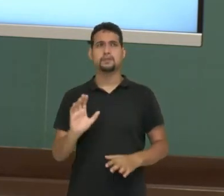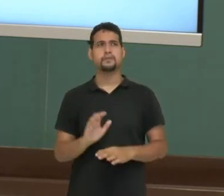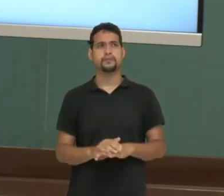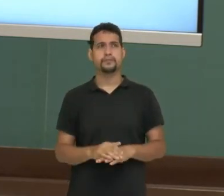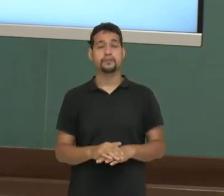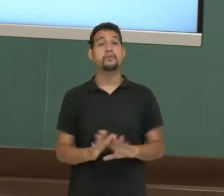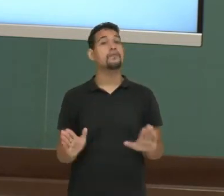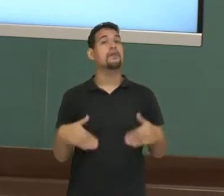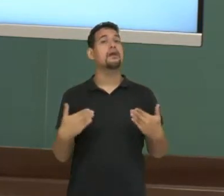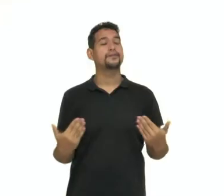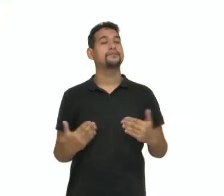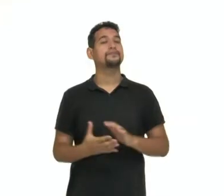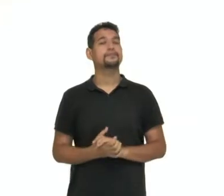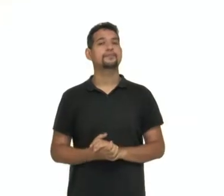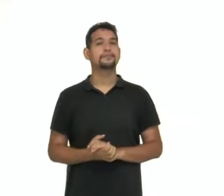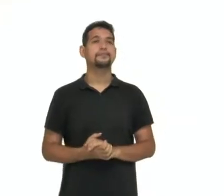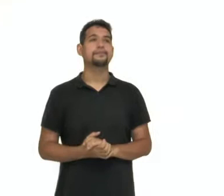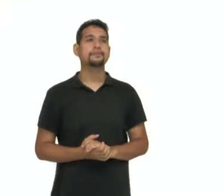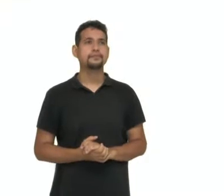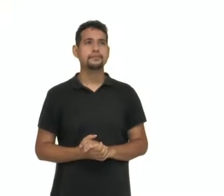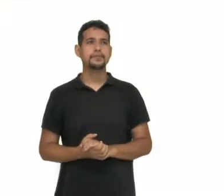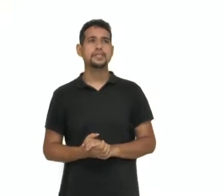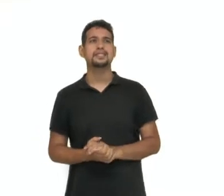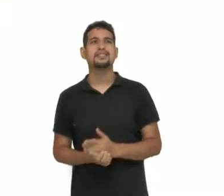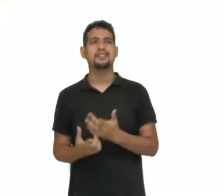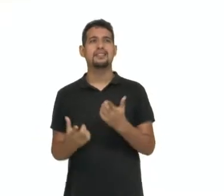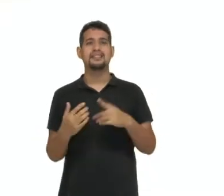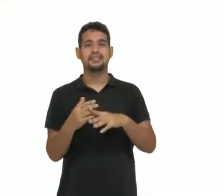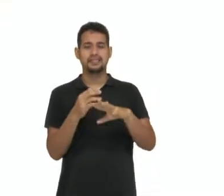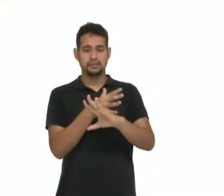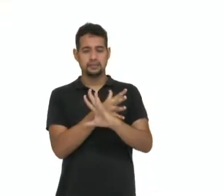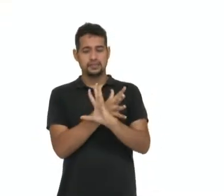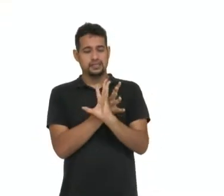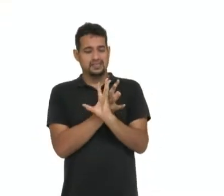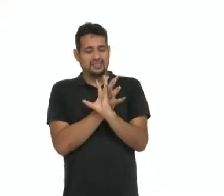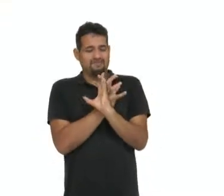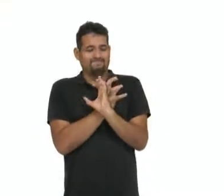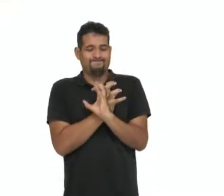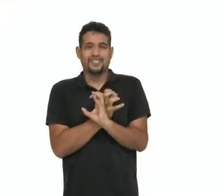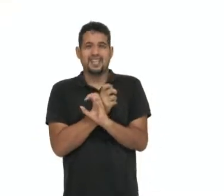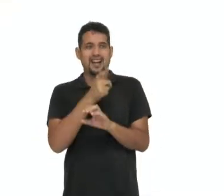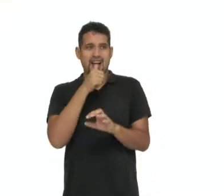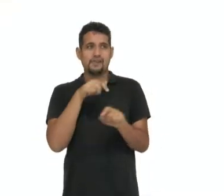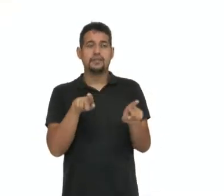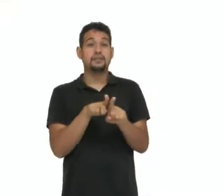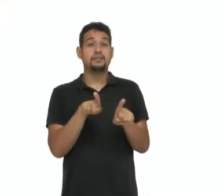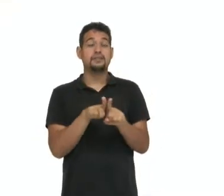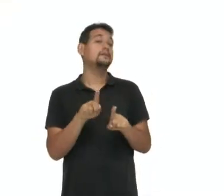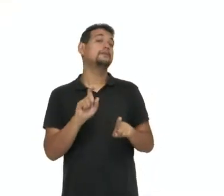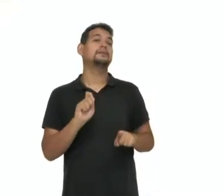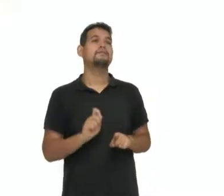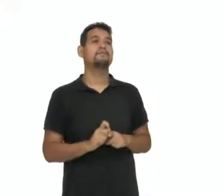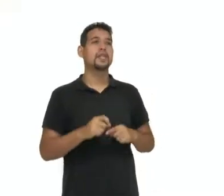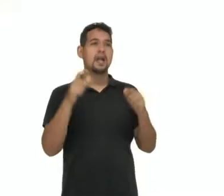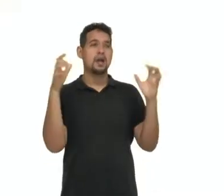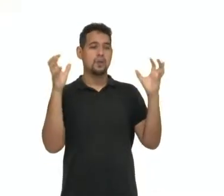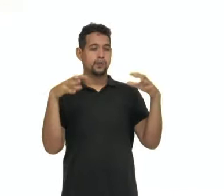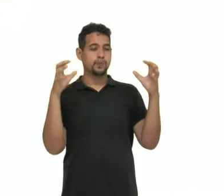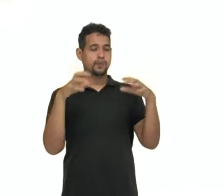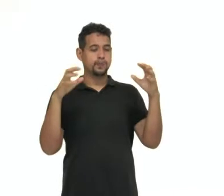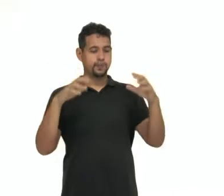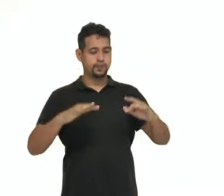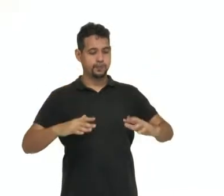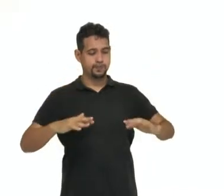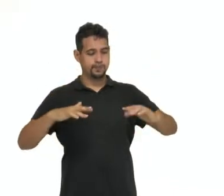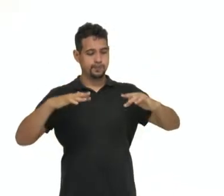Aqui, a saber, la escassez de água potável, el aumento de las inundaciones y el